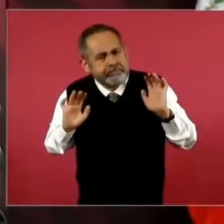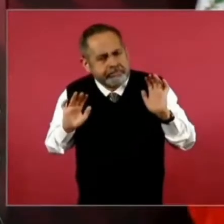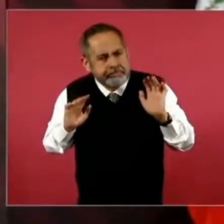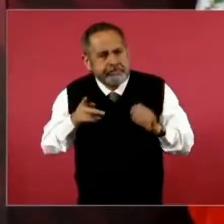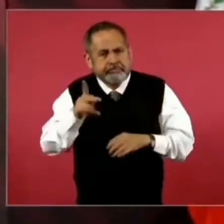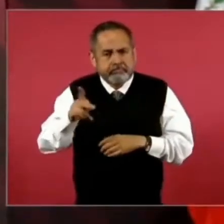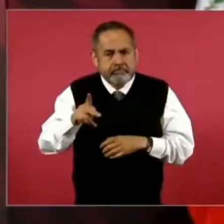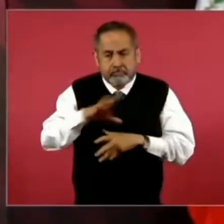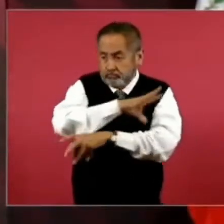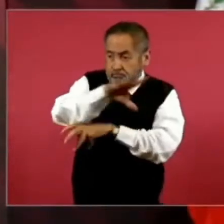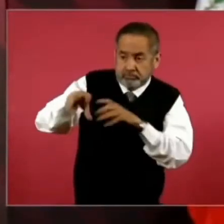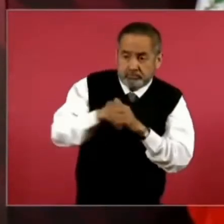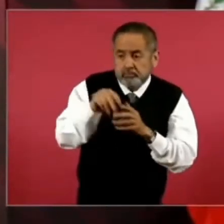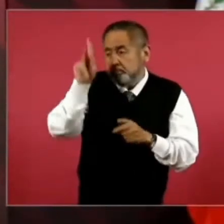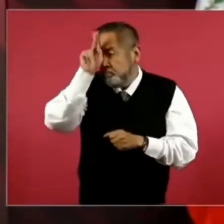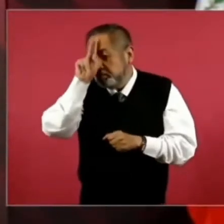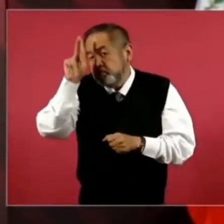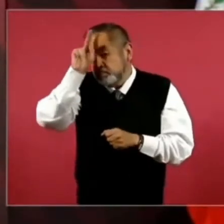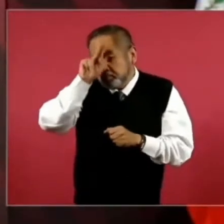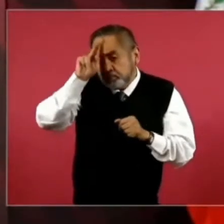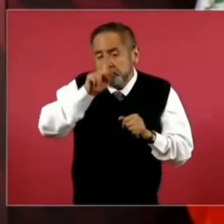pero no todo.